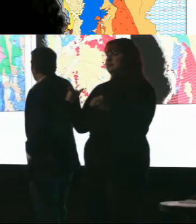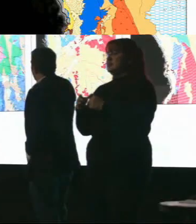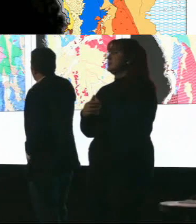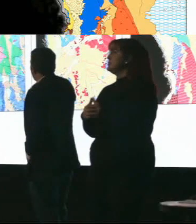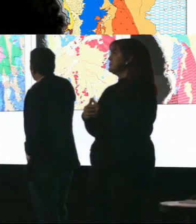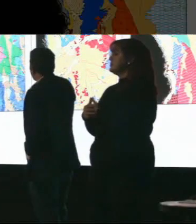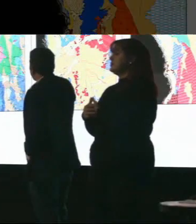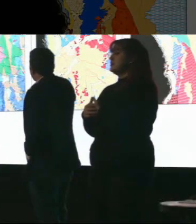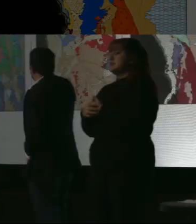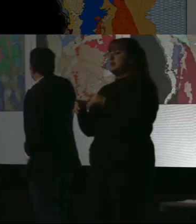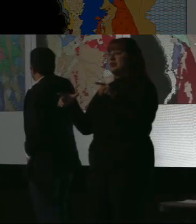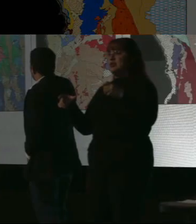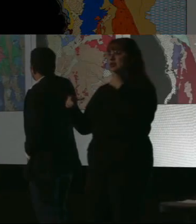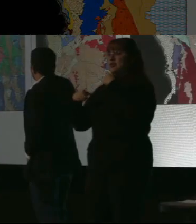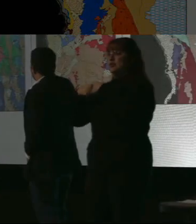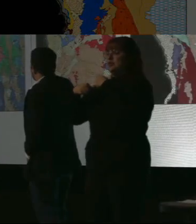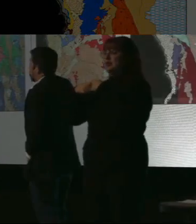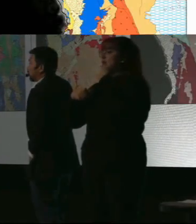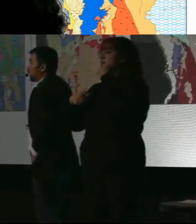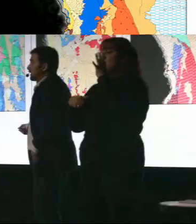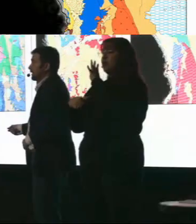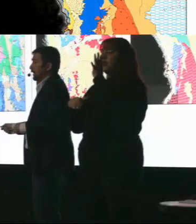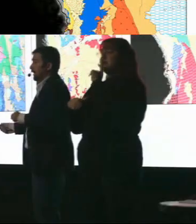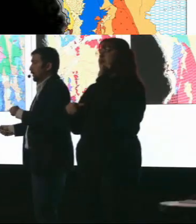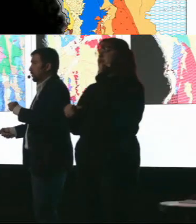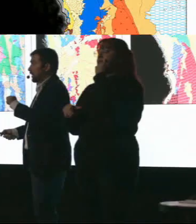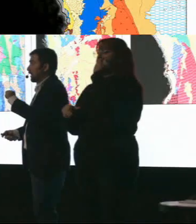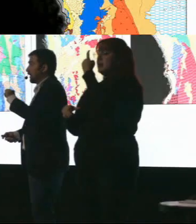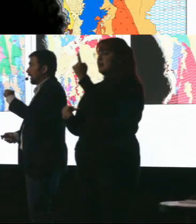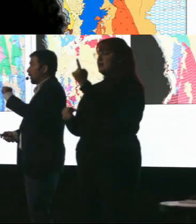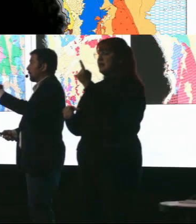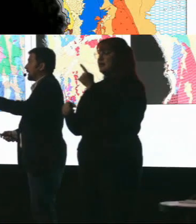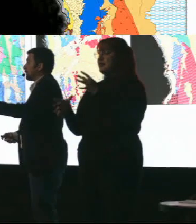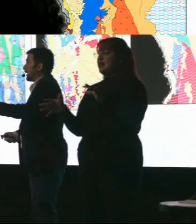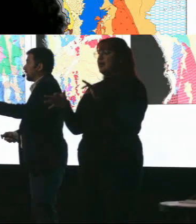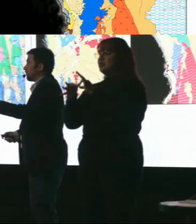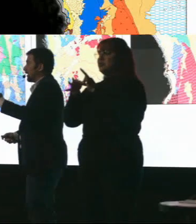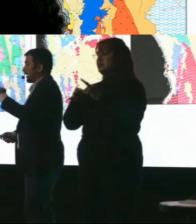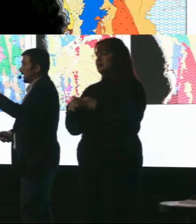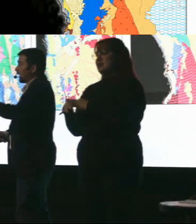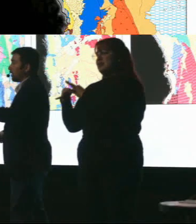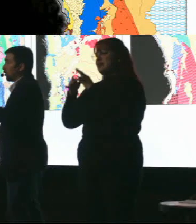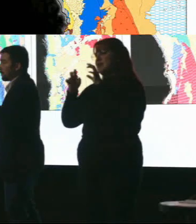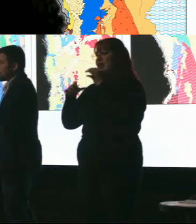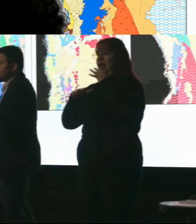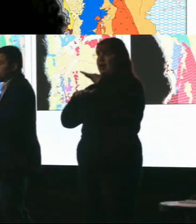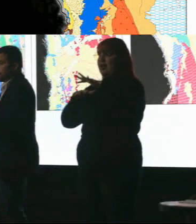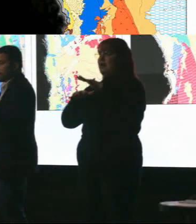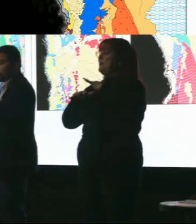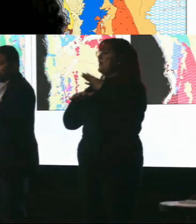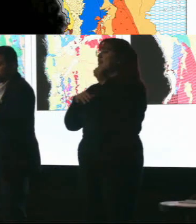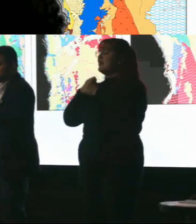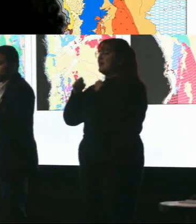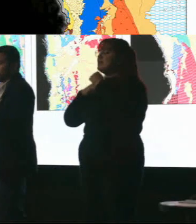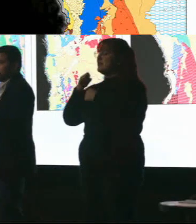rocas que están en celeste serían rocas asociadas a un ambiente marino, que era lo que pasaba en el Jurásico,